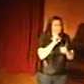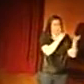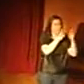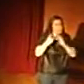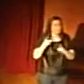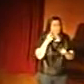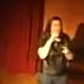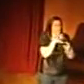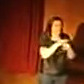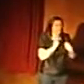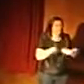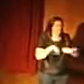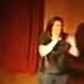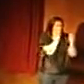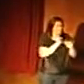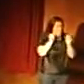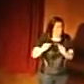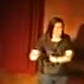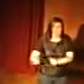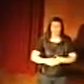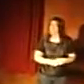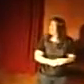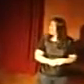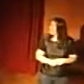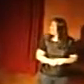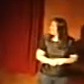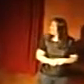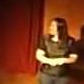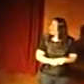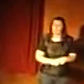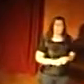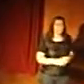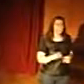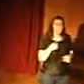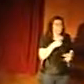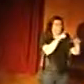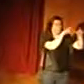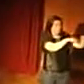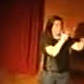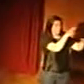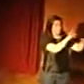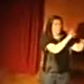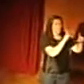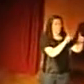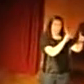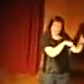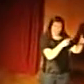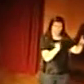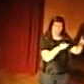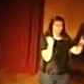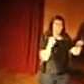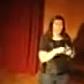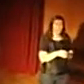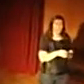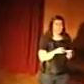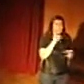mismo esquema no el caso uno de los lo tienen ustedes en las salas del Museo un cuadro especialmente bello como este de José rivelles